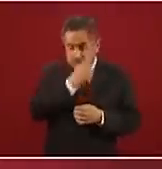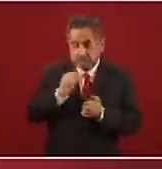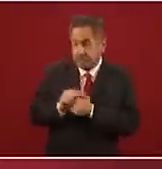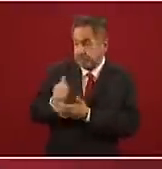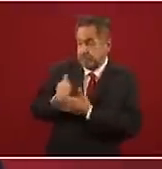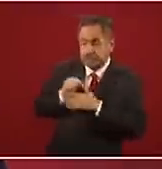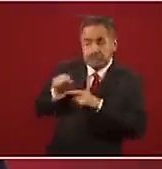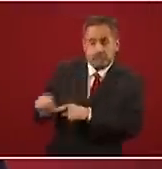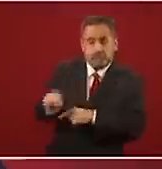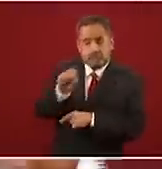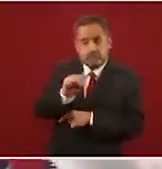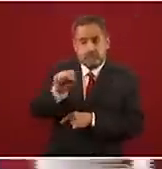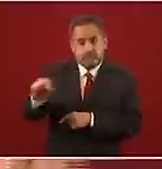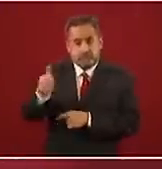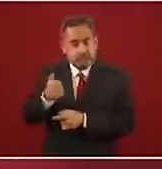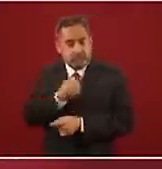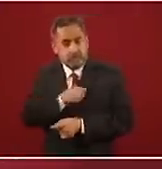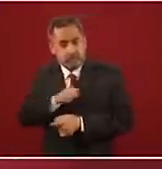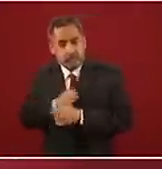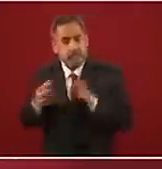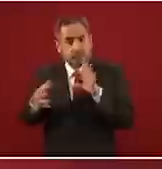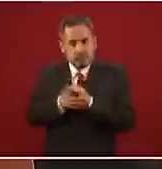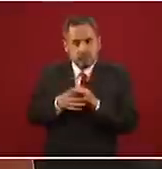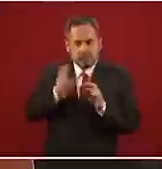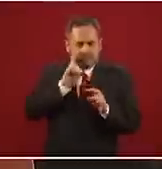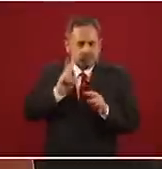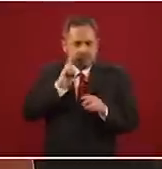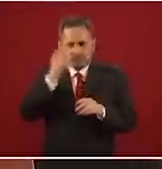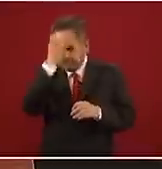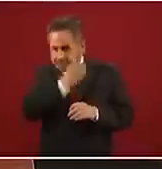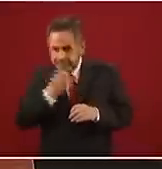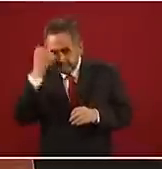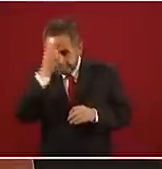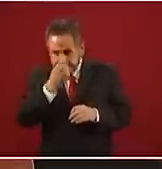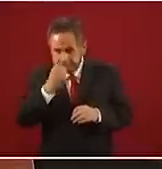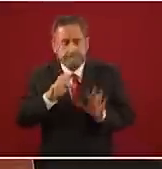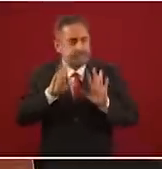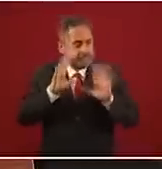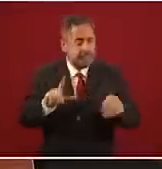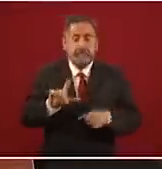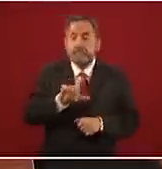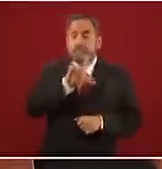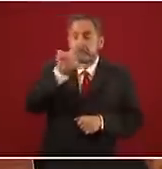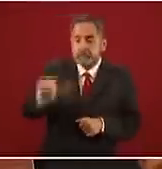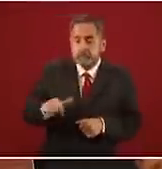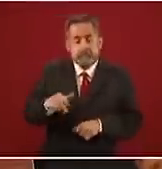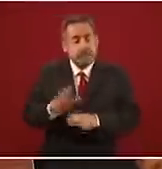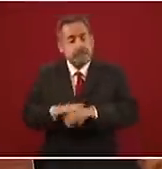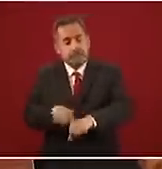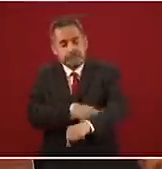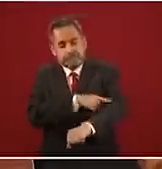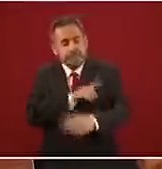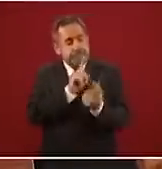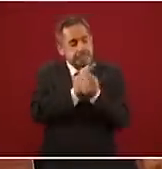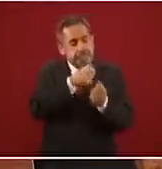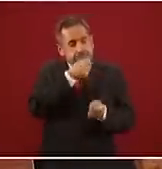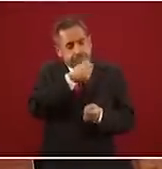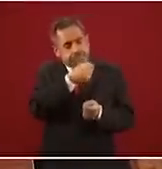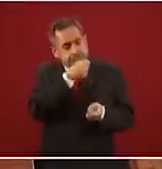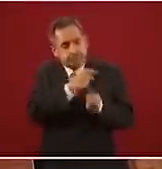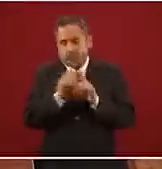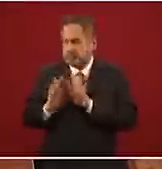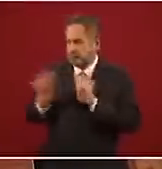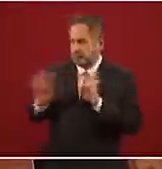ayuda de la Secretaría de Salud en esta parte del examen. Después hubo un proceso largo de entrevistas con un panel